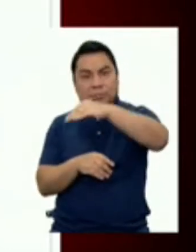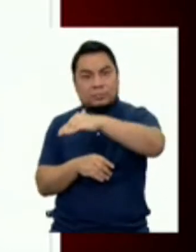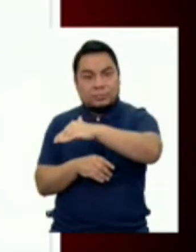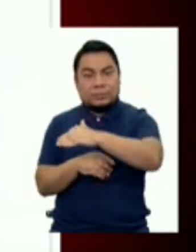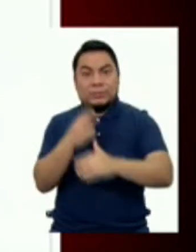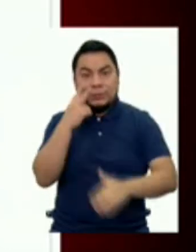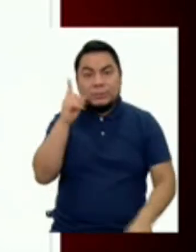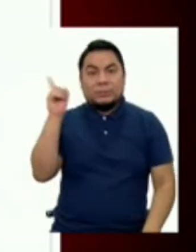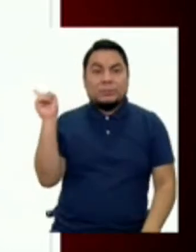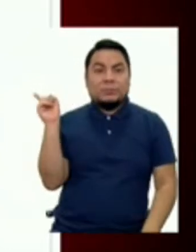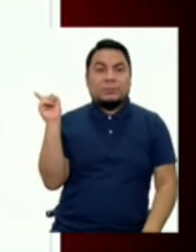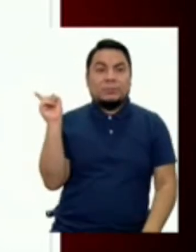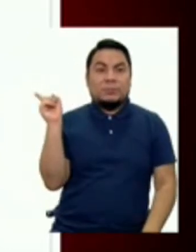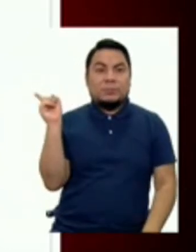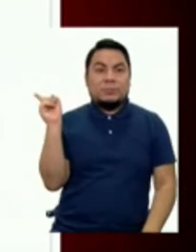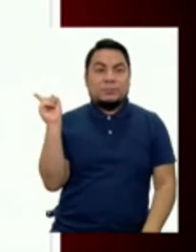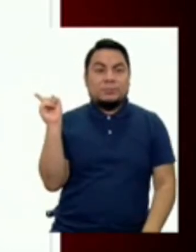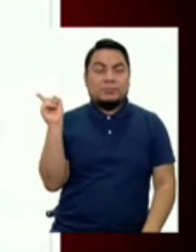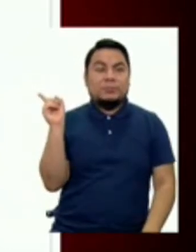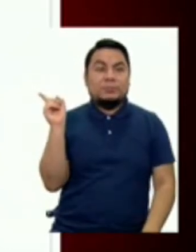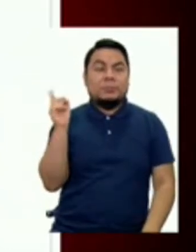Miren,